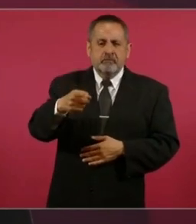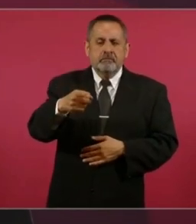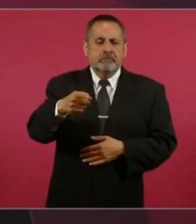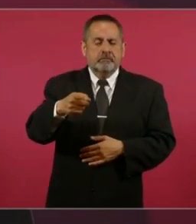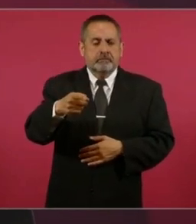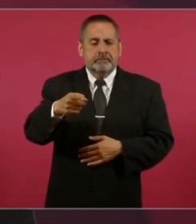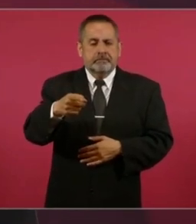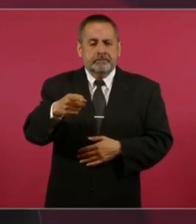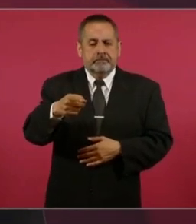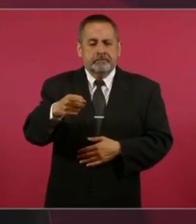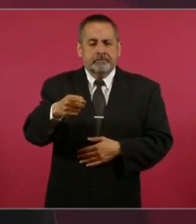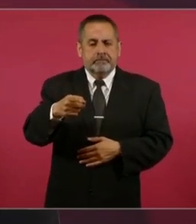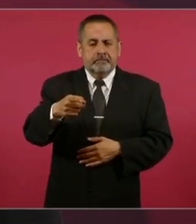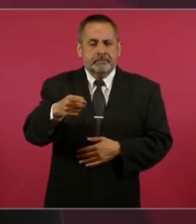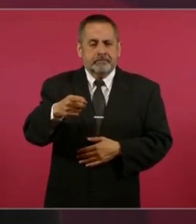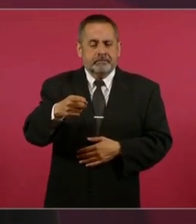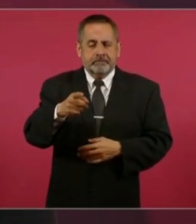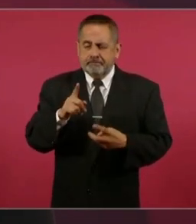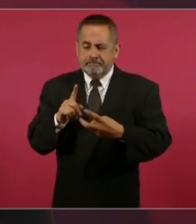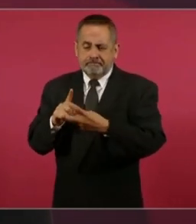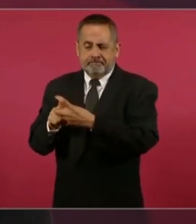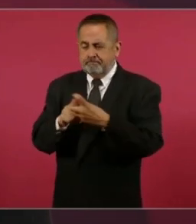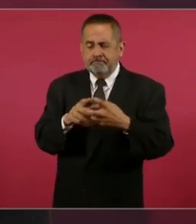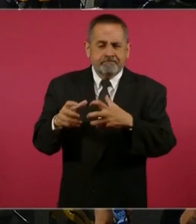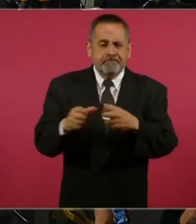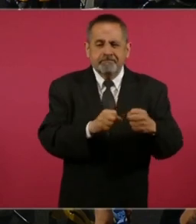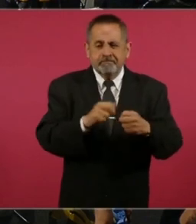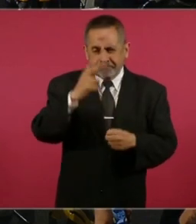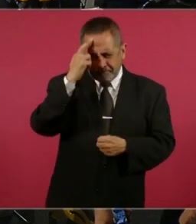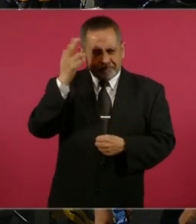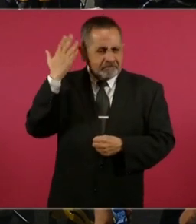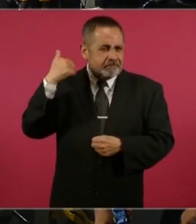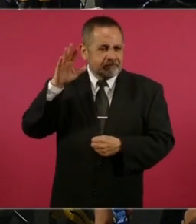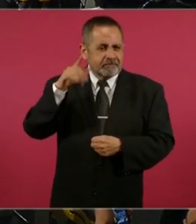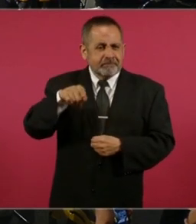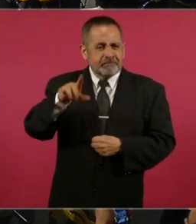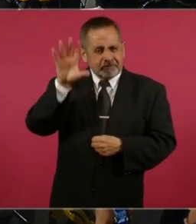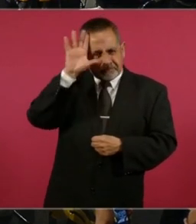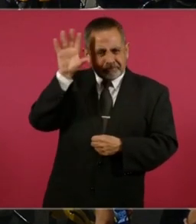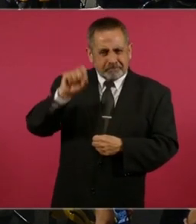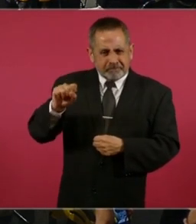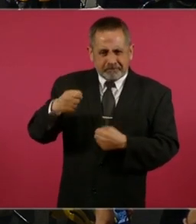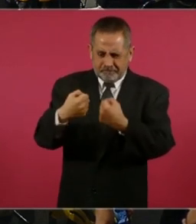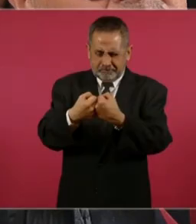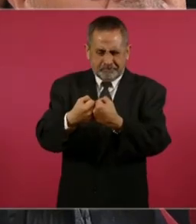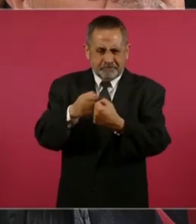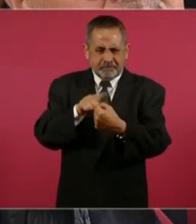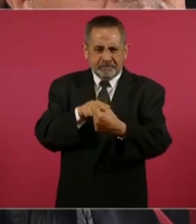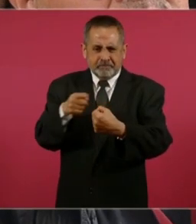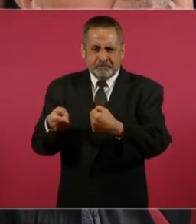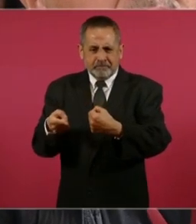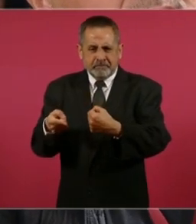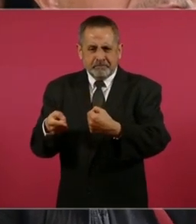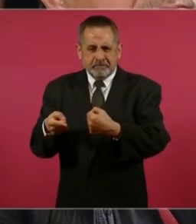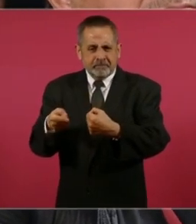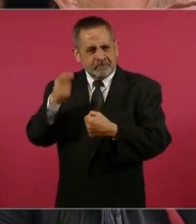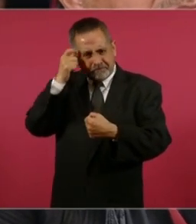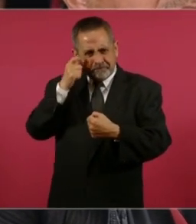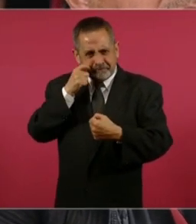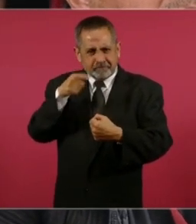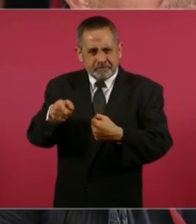ejemplo de los secuestrados de Morelos los límites con con